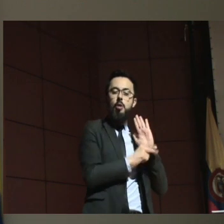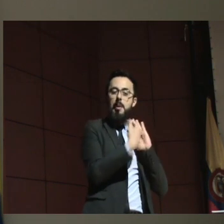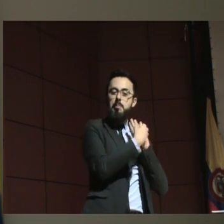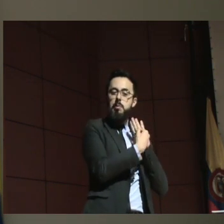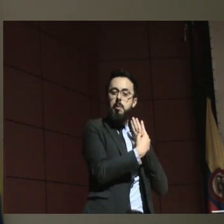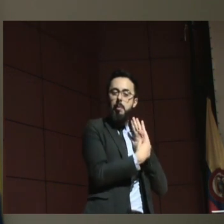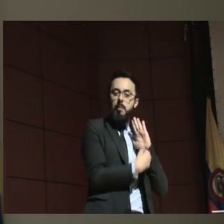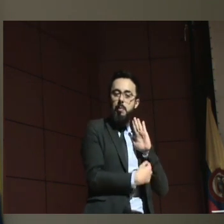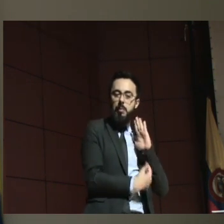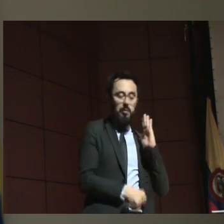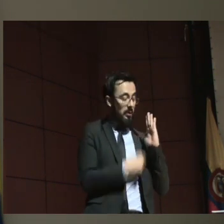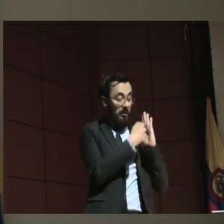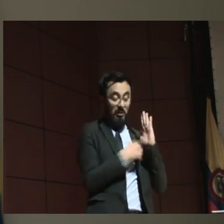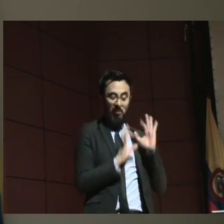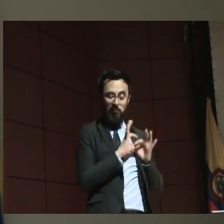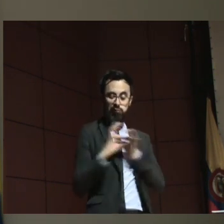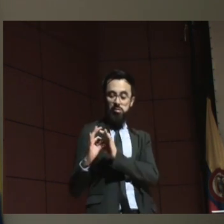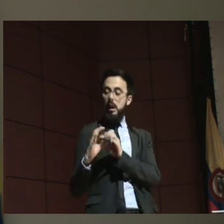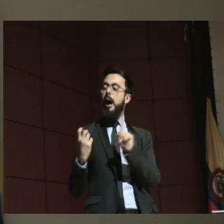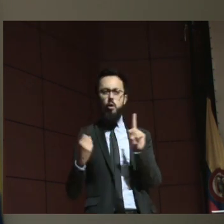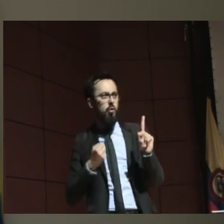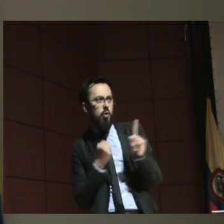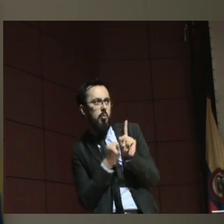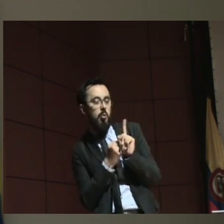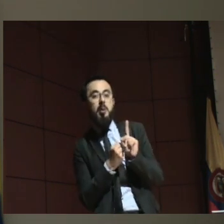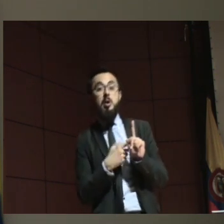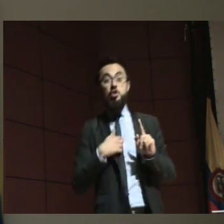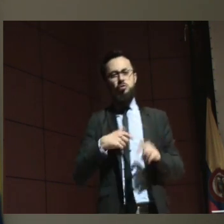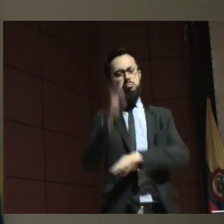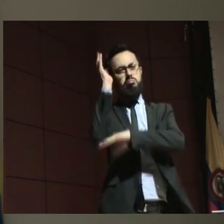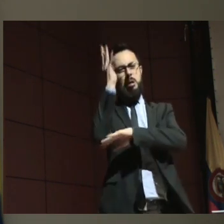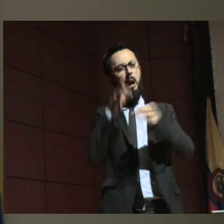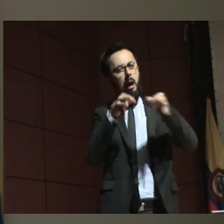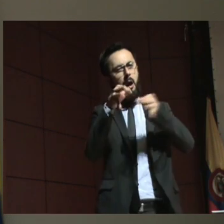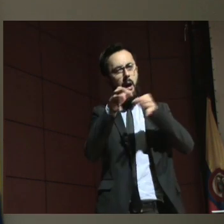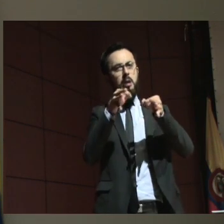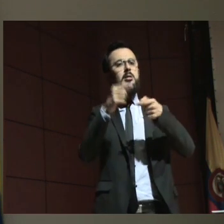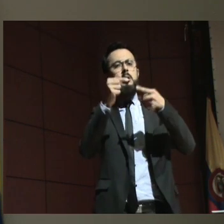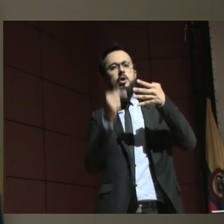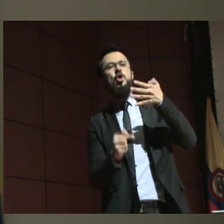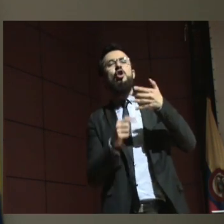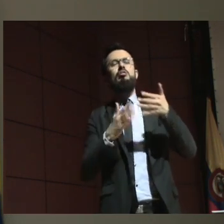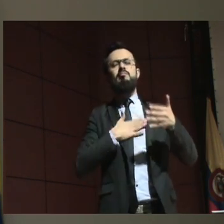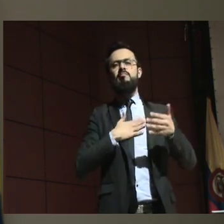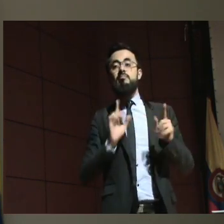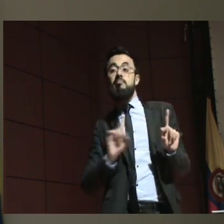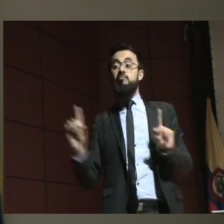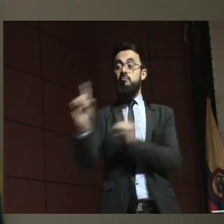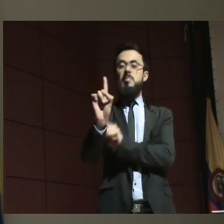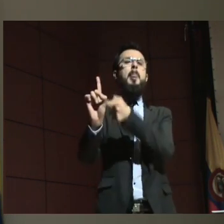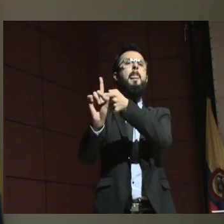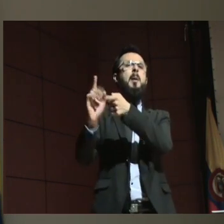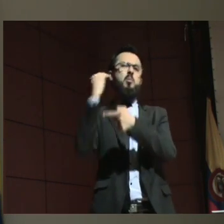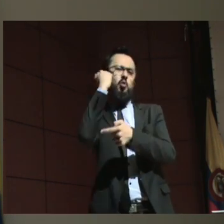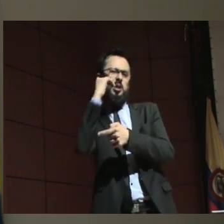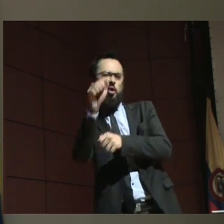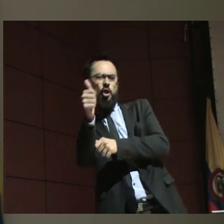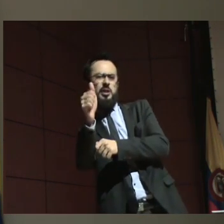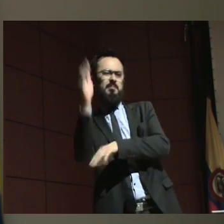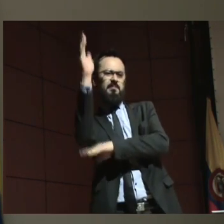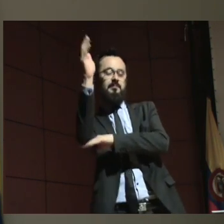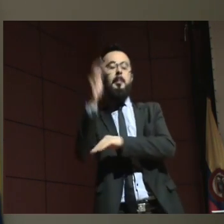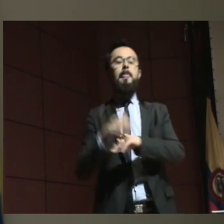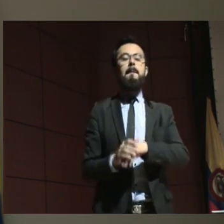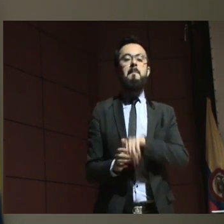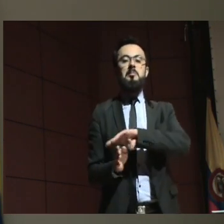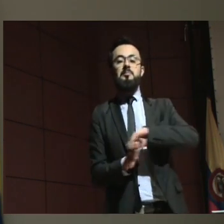eso se lo dejo a la doctora María Graciela Iglesias, a quien tenemos el gusto de tener hoy, que más adelante Federico presentará. Ahora quisiera hablar de